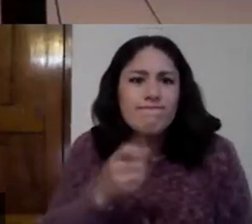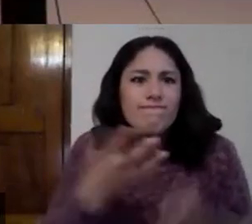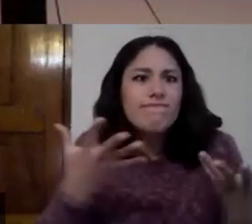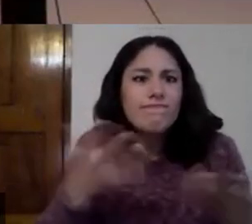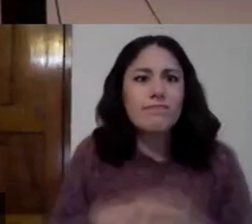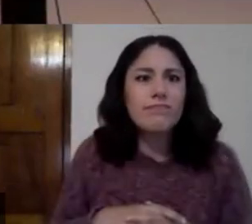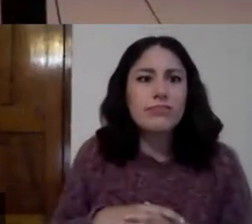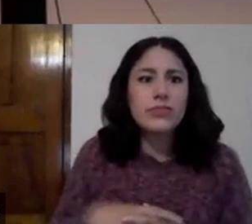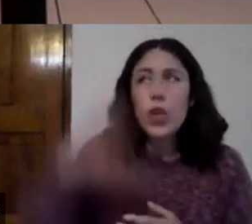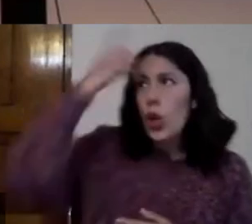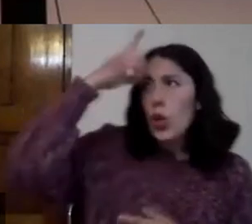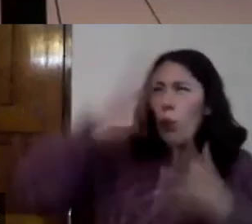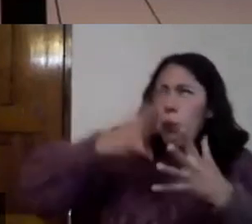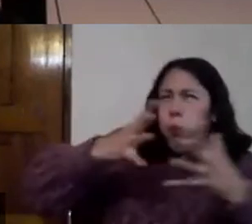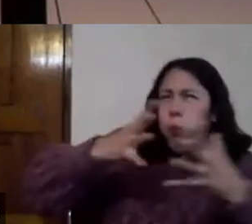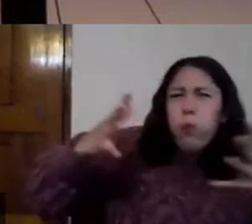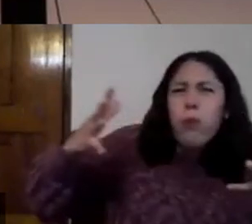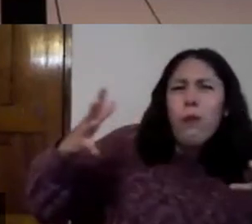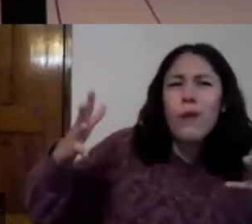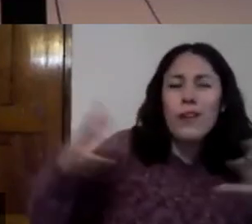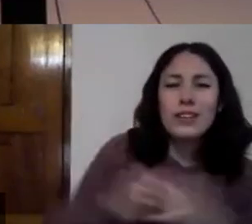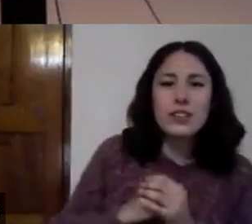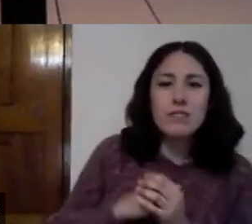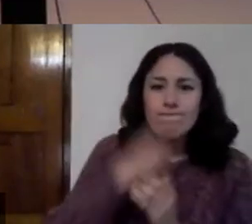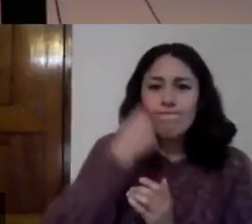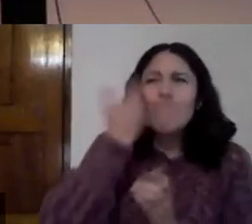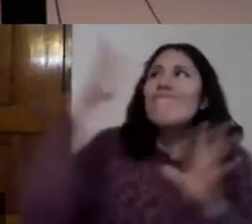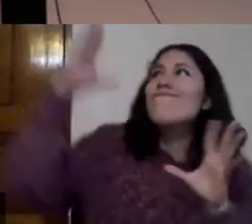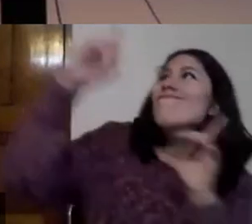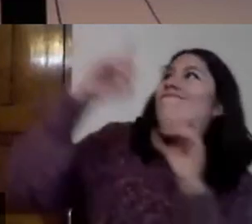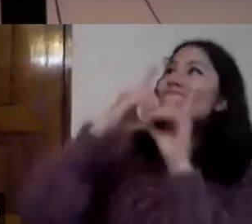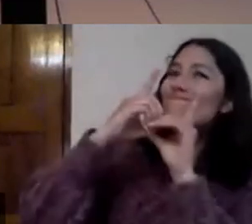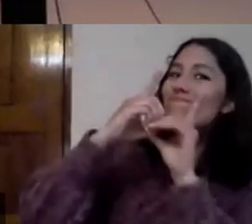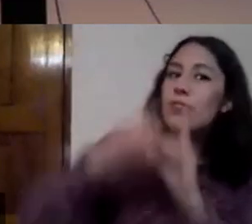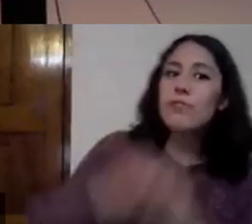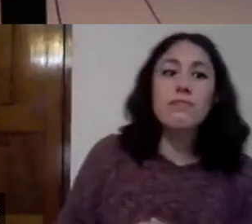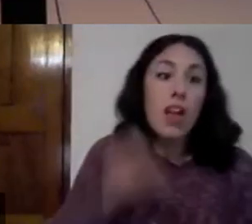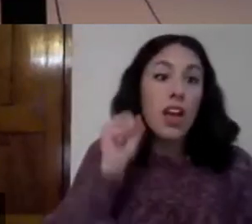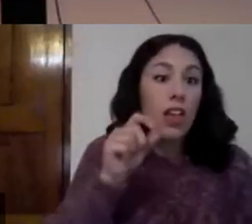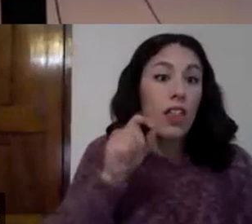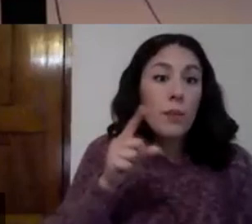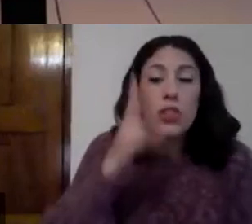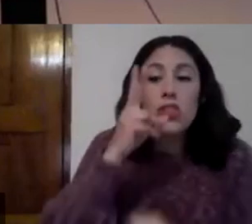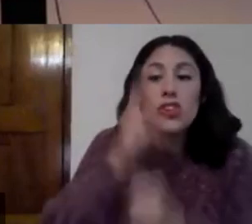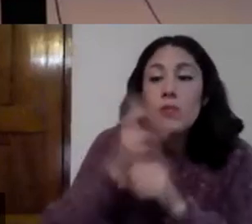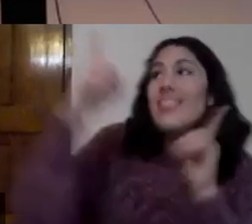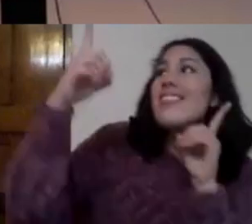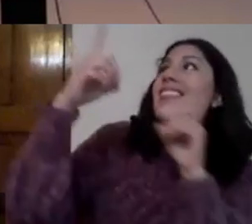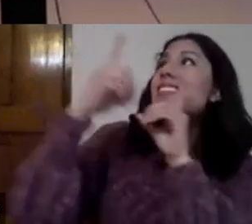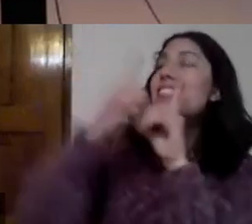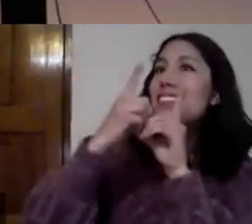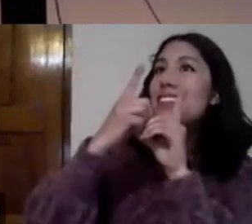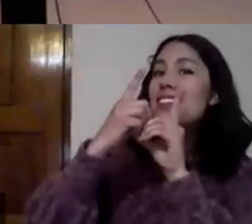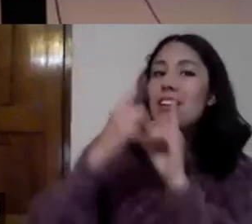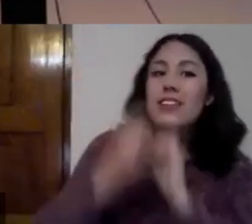quiere encontrarse con nosotros y nos invita a entrar a la intimidad con Él.